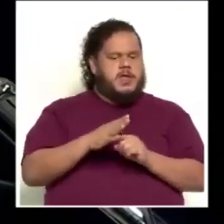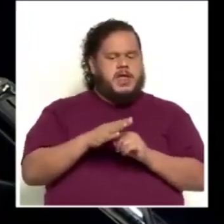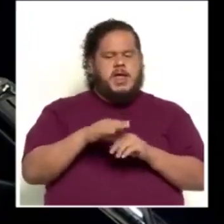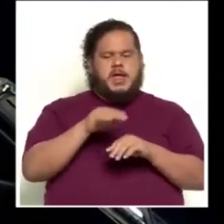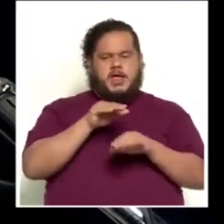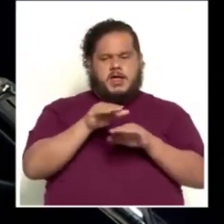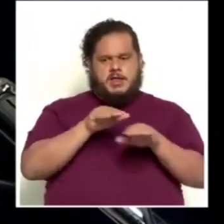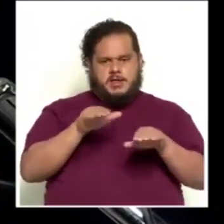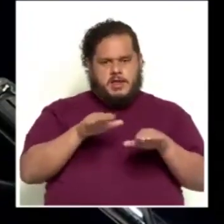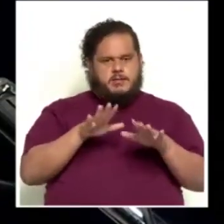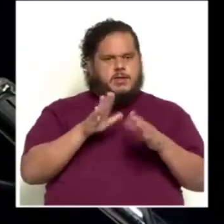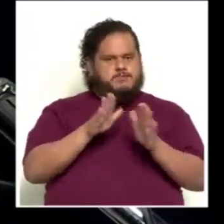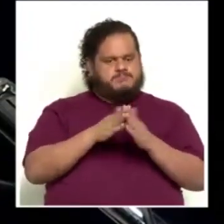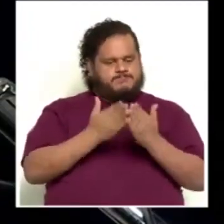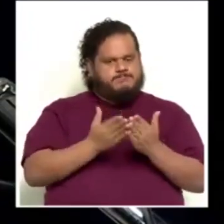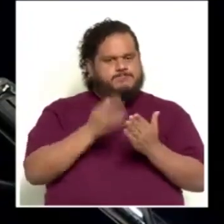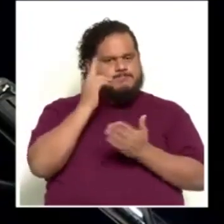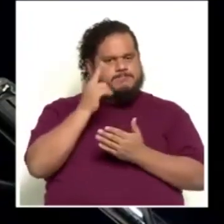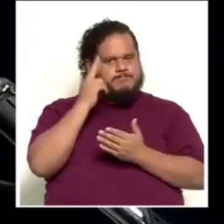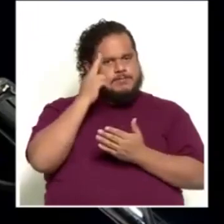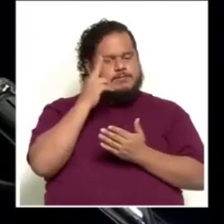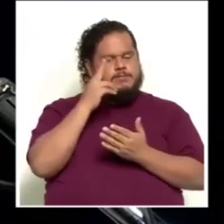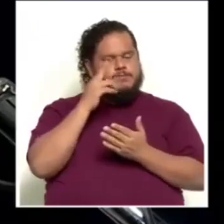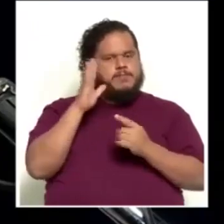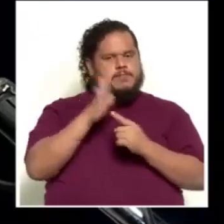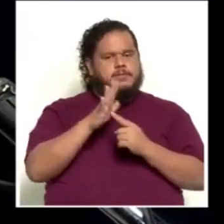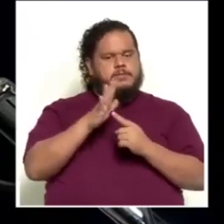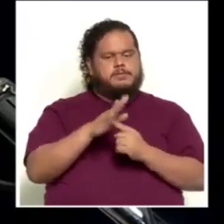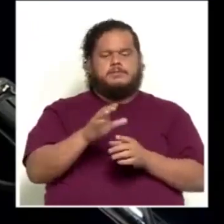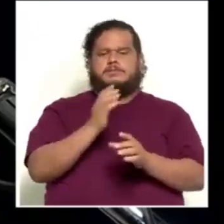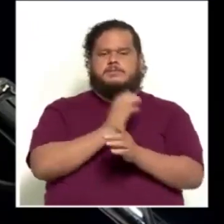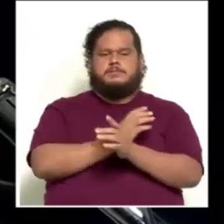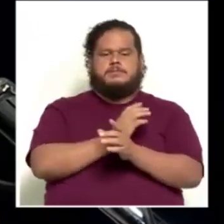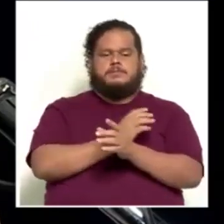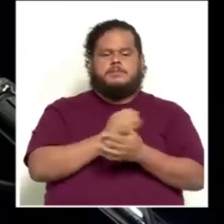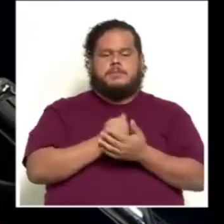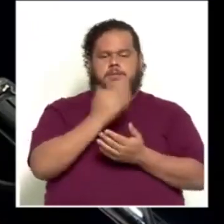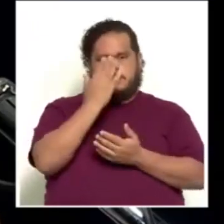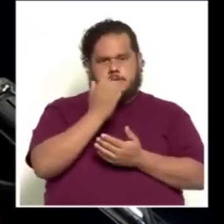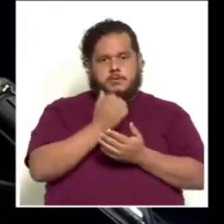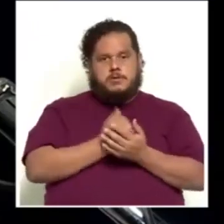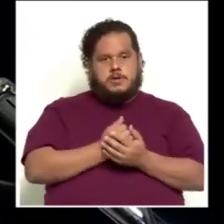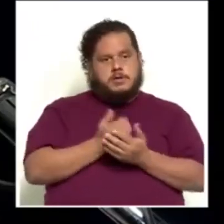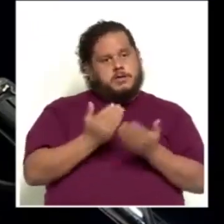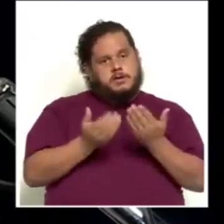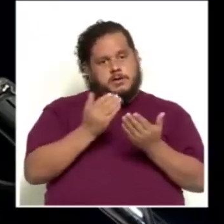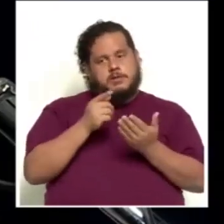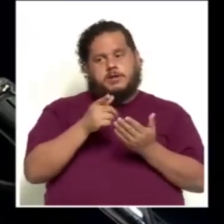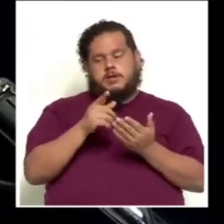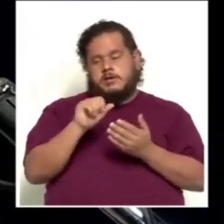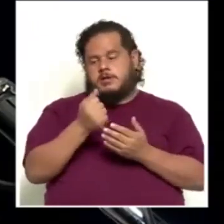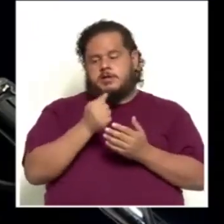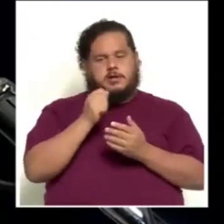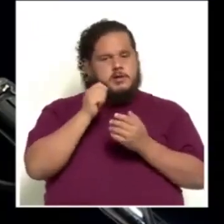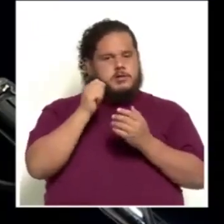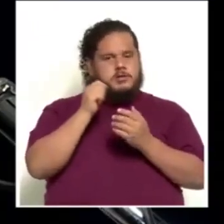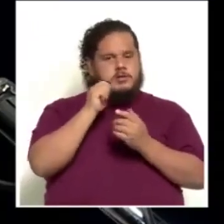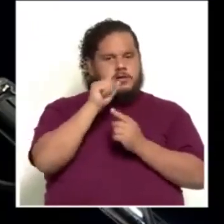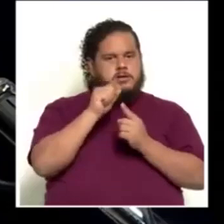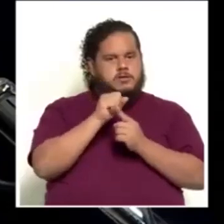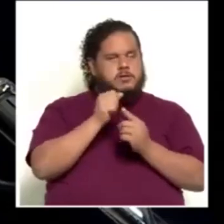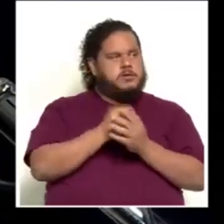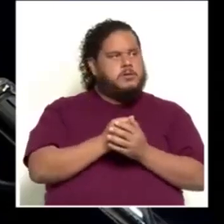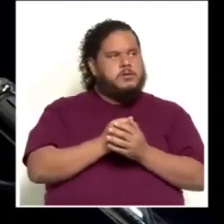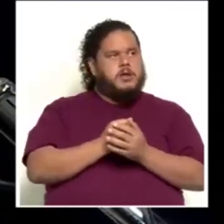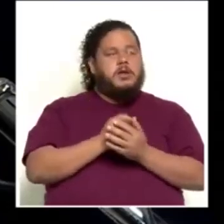sobre populismo la razón populista. Cuidado, porque, y quizás este es el otro elemento polémico,